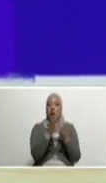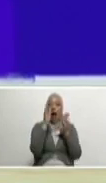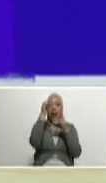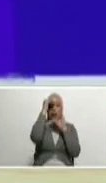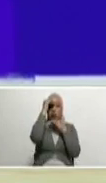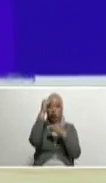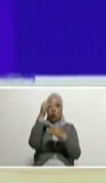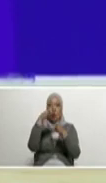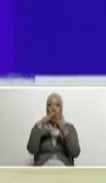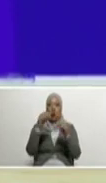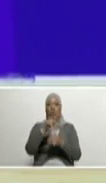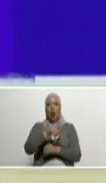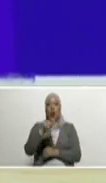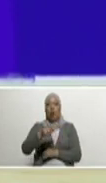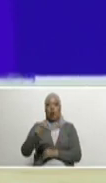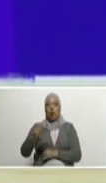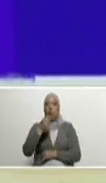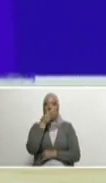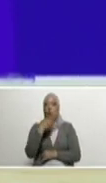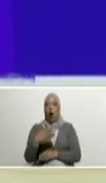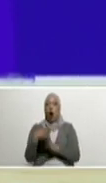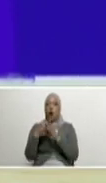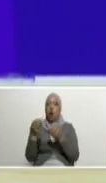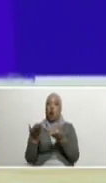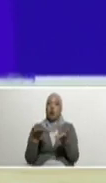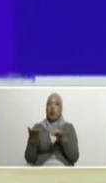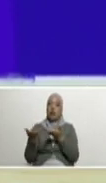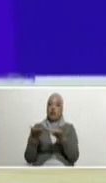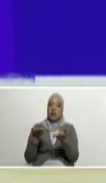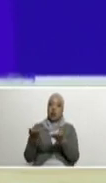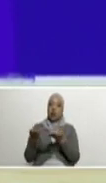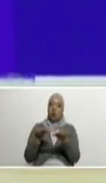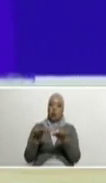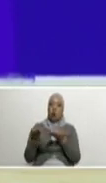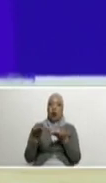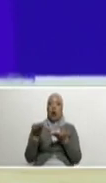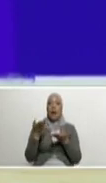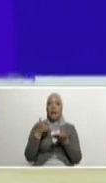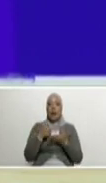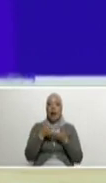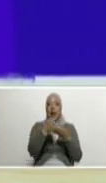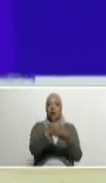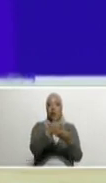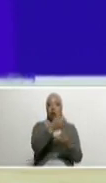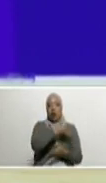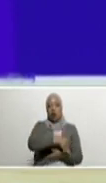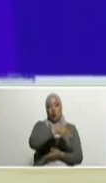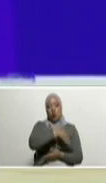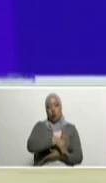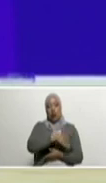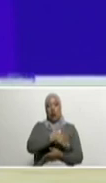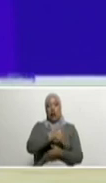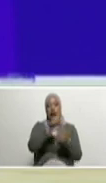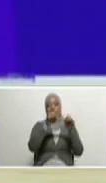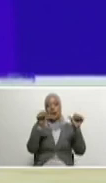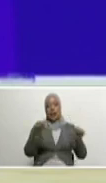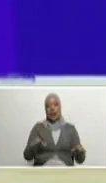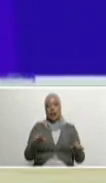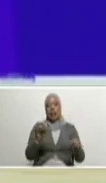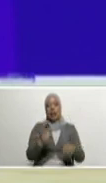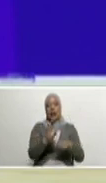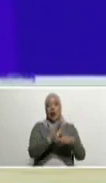atender y hacer eficientes todos los servicios sociales y todos los sistemas de protección para la